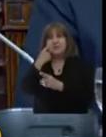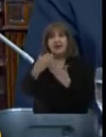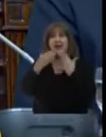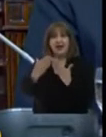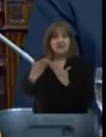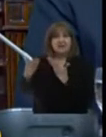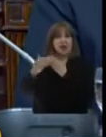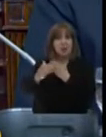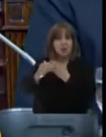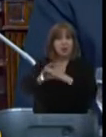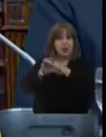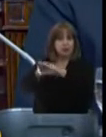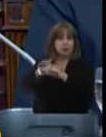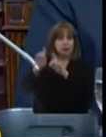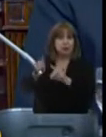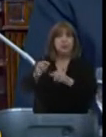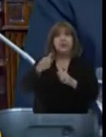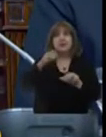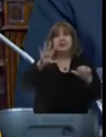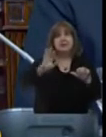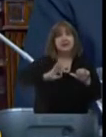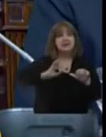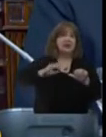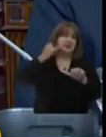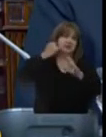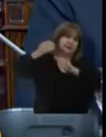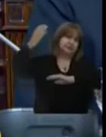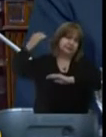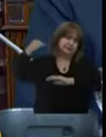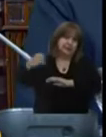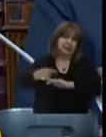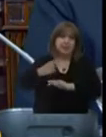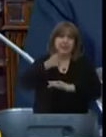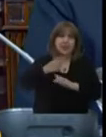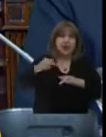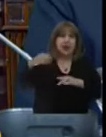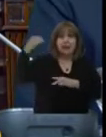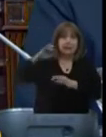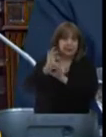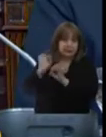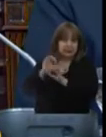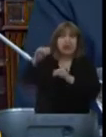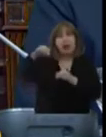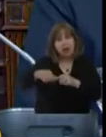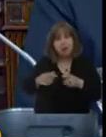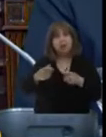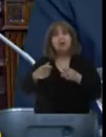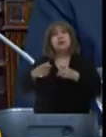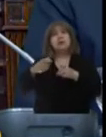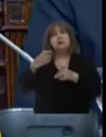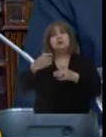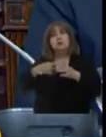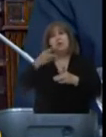ausente totalmente del discurso del gobernador y me parece que se perdió, bueno, una importante,